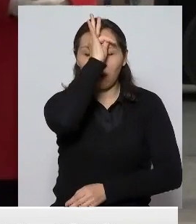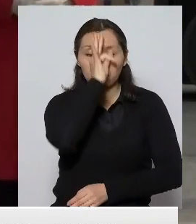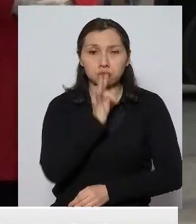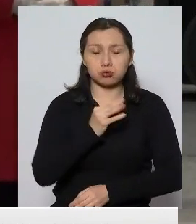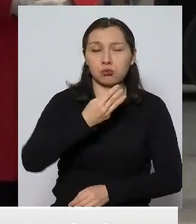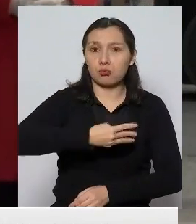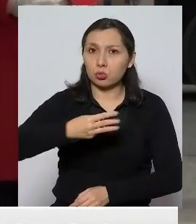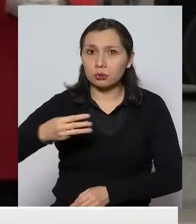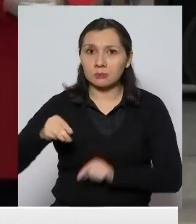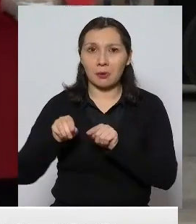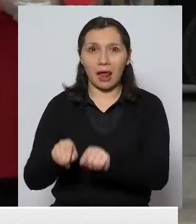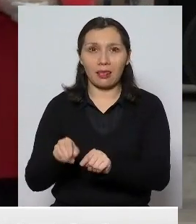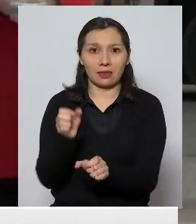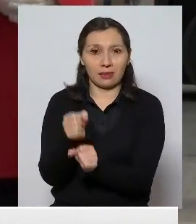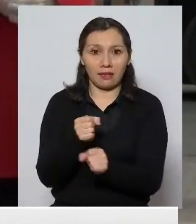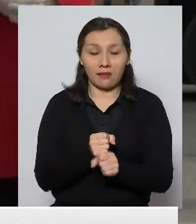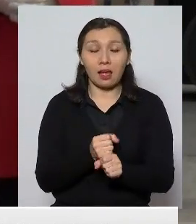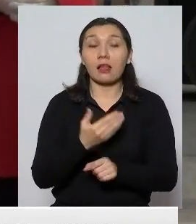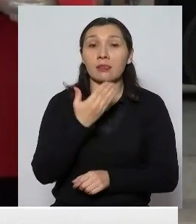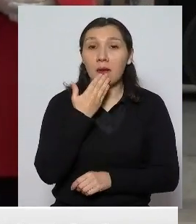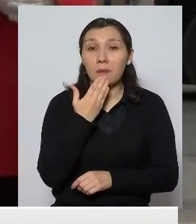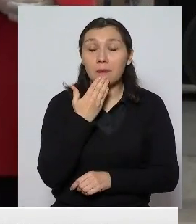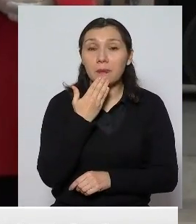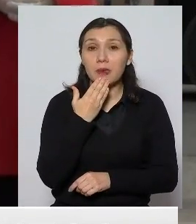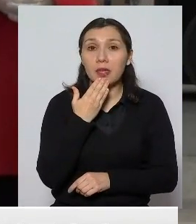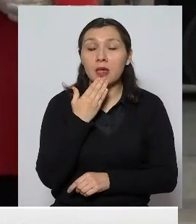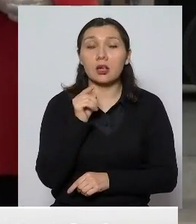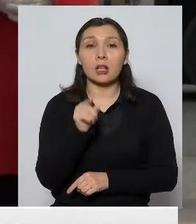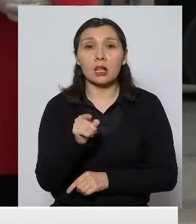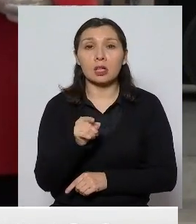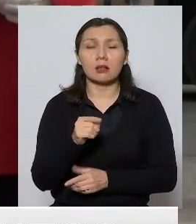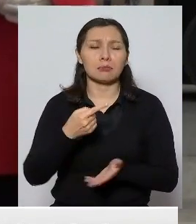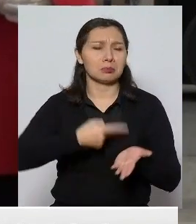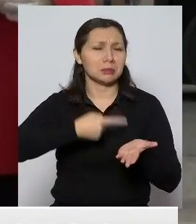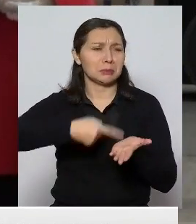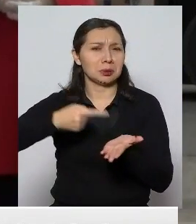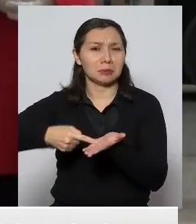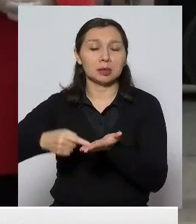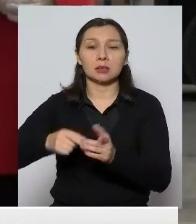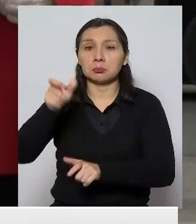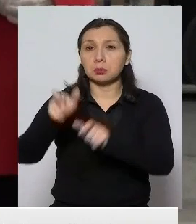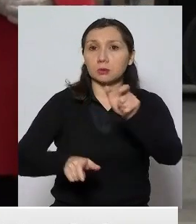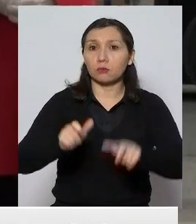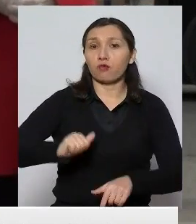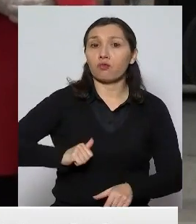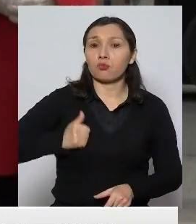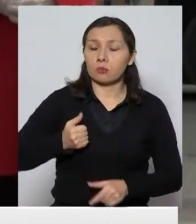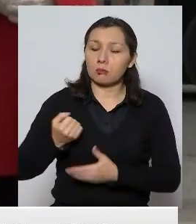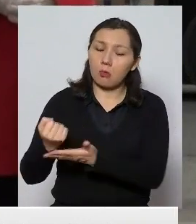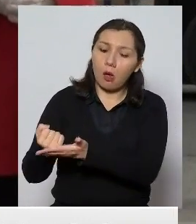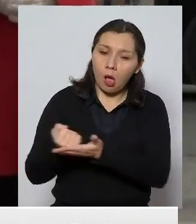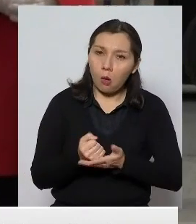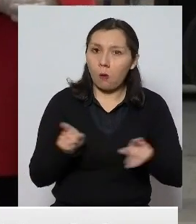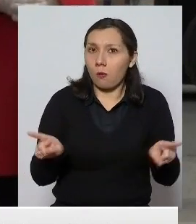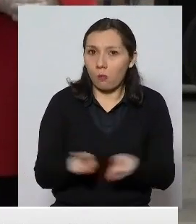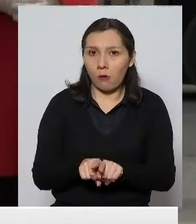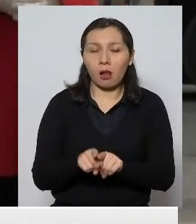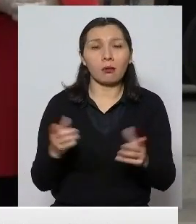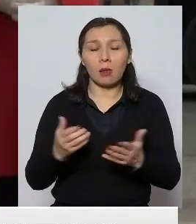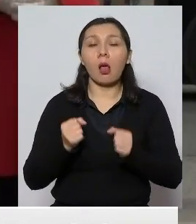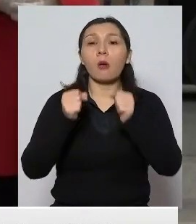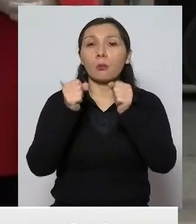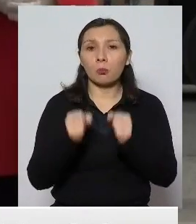funcionarios municipales y a esos miles y miles de voluntarios que están colaborando para